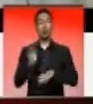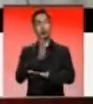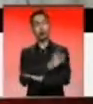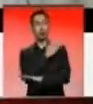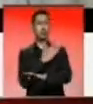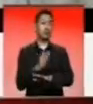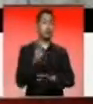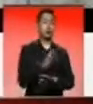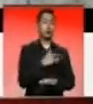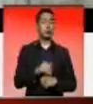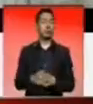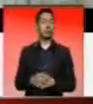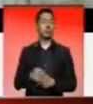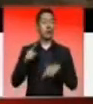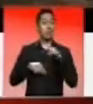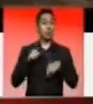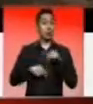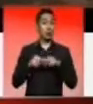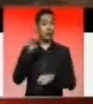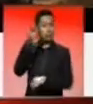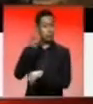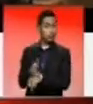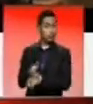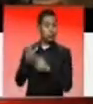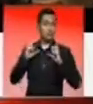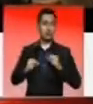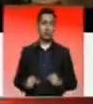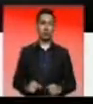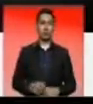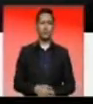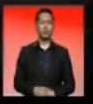Nuestra corresponsal Paola Castillo nos cuenta los detalles.